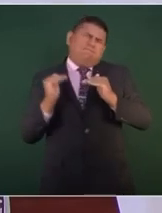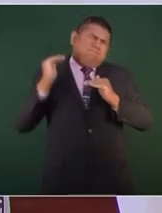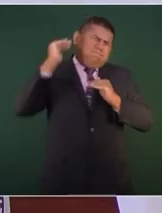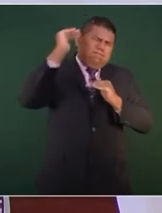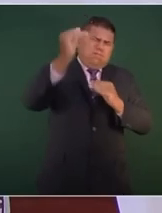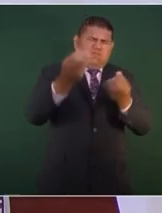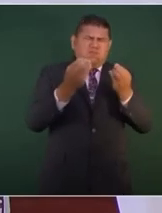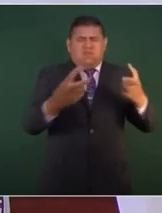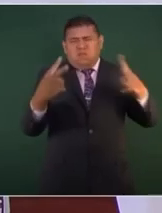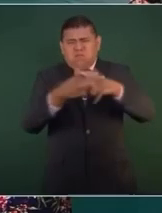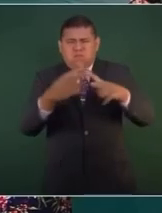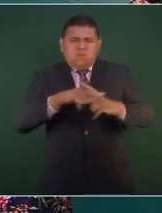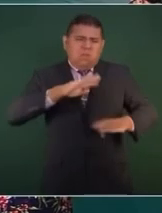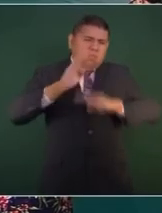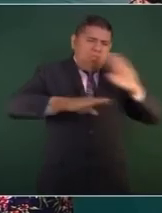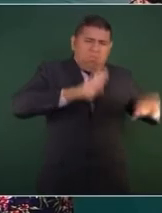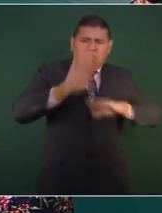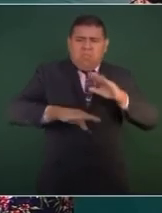homicidios